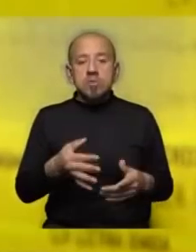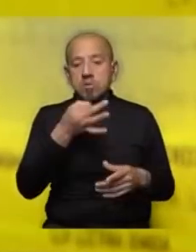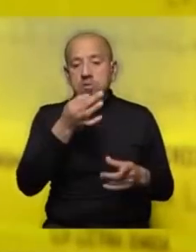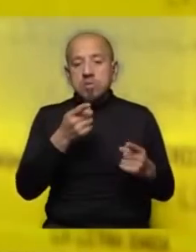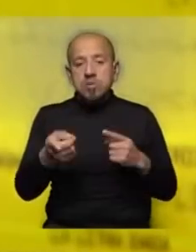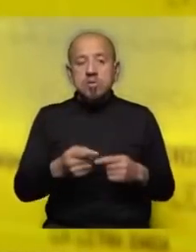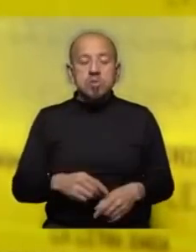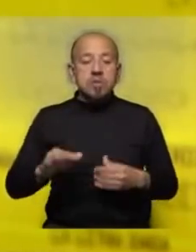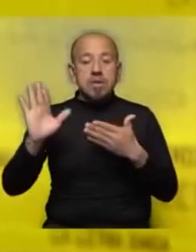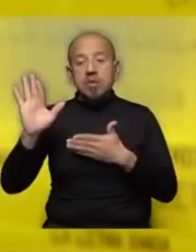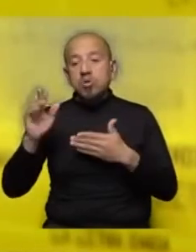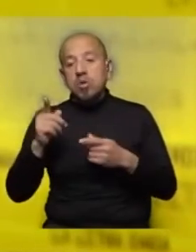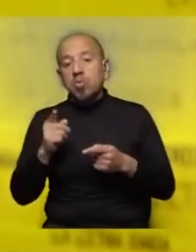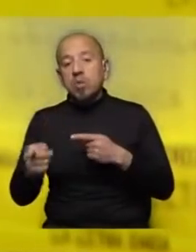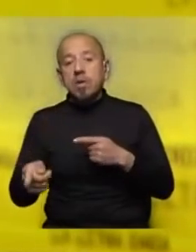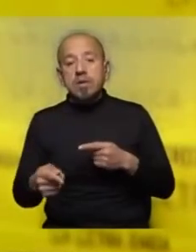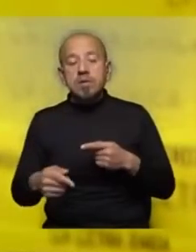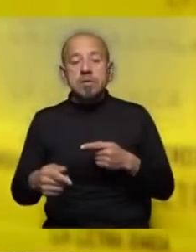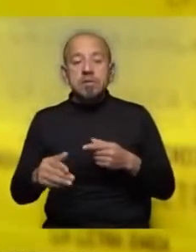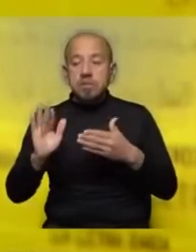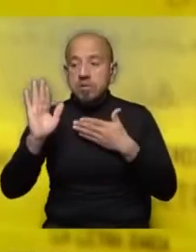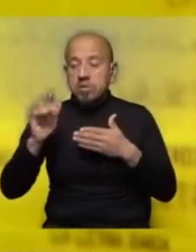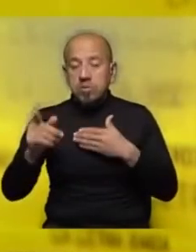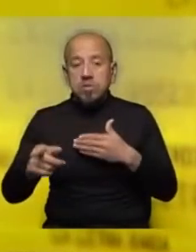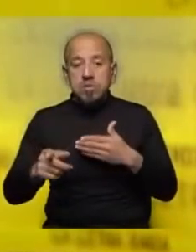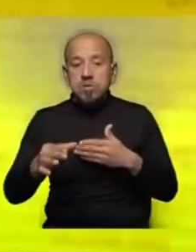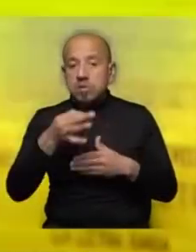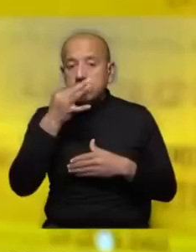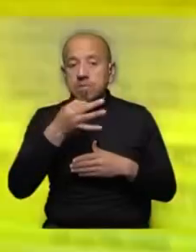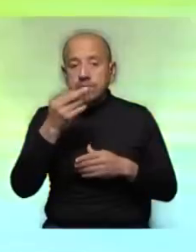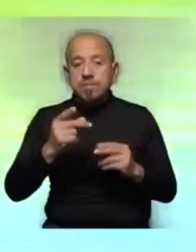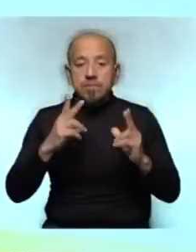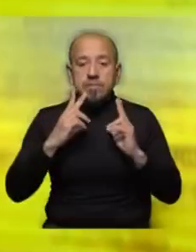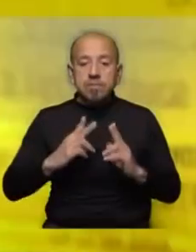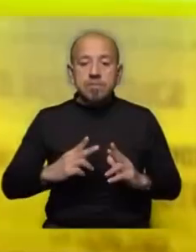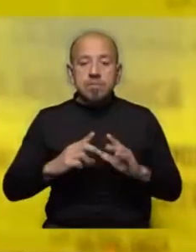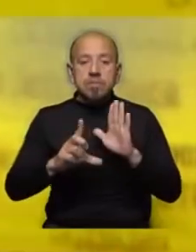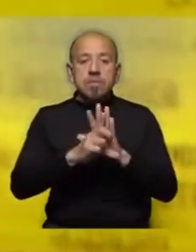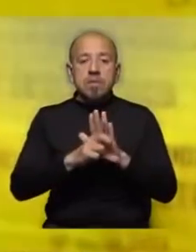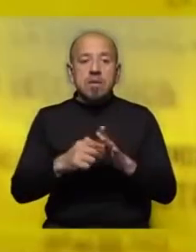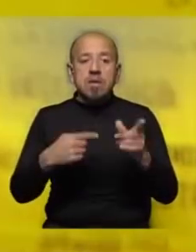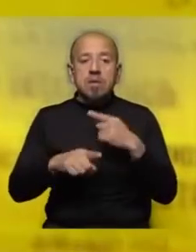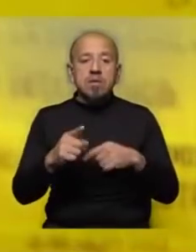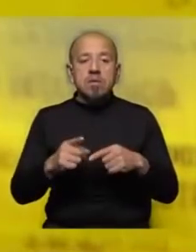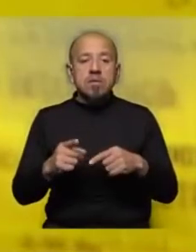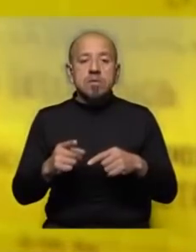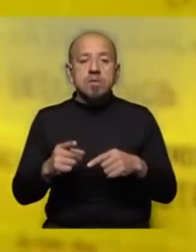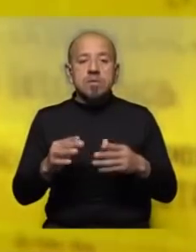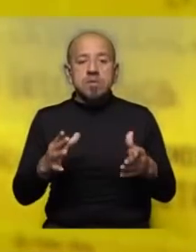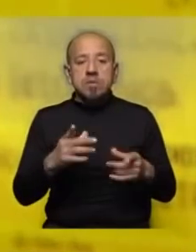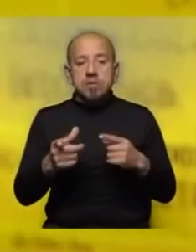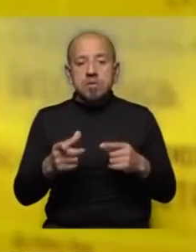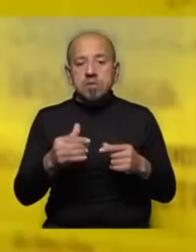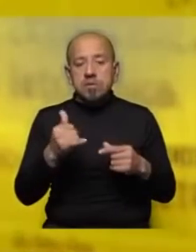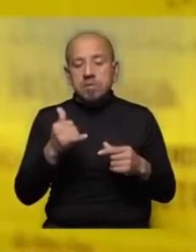juradas que uno ve son una tomadura de pelo es un cumplimiento formal de la ley pero no un cumplimiento material pero a ver ahí tenes